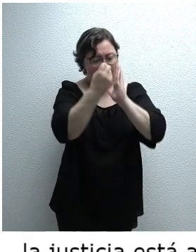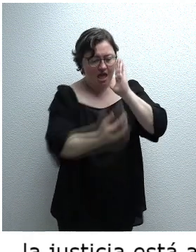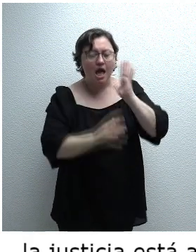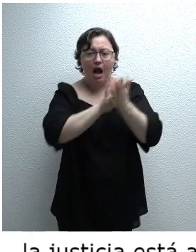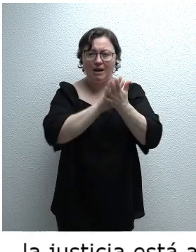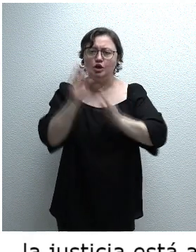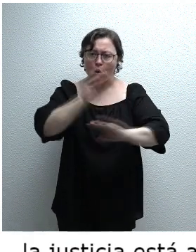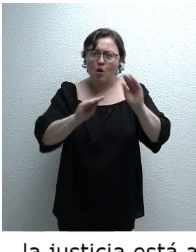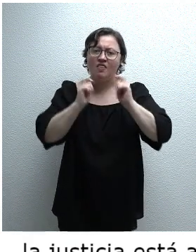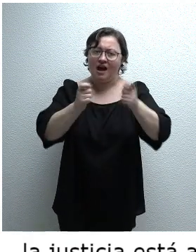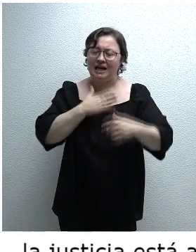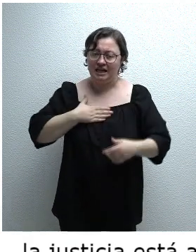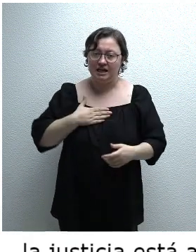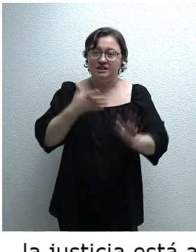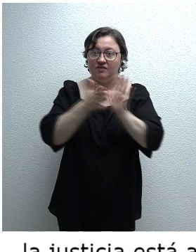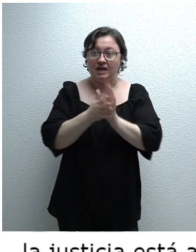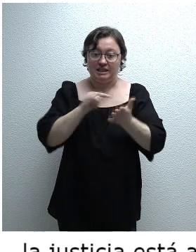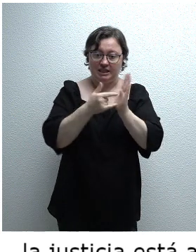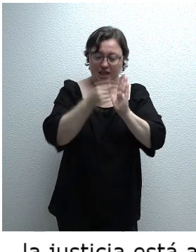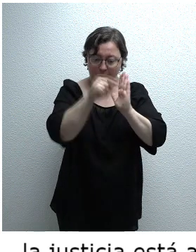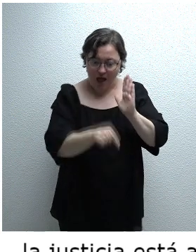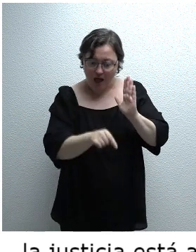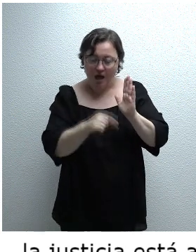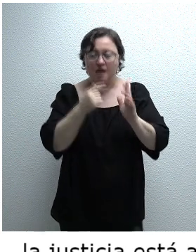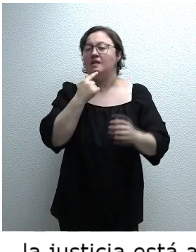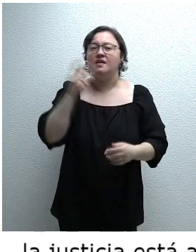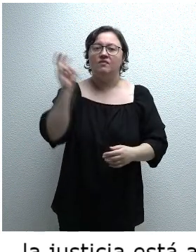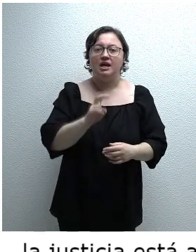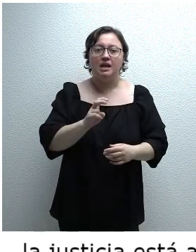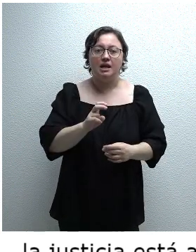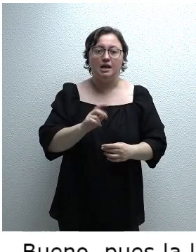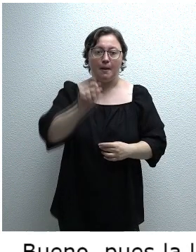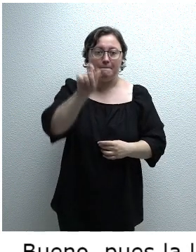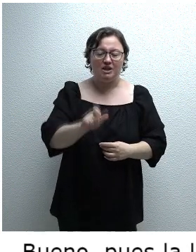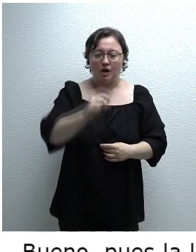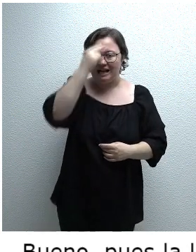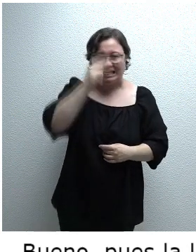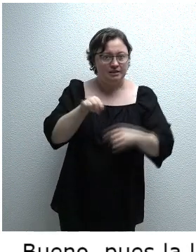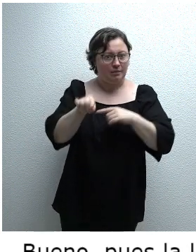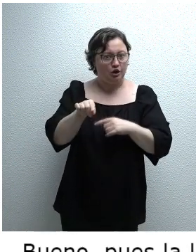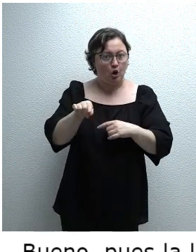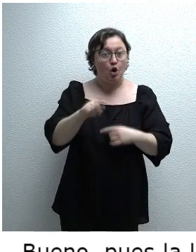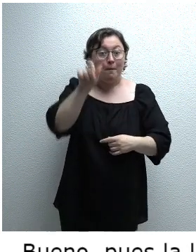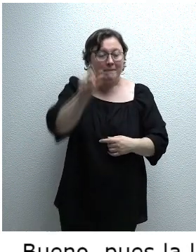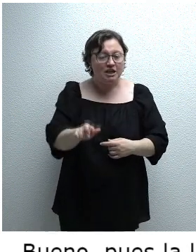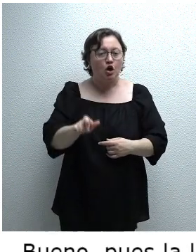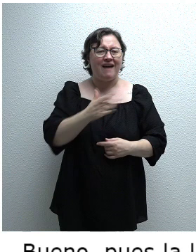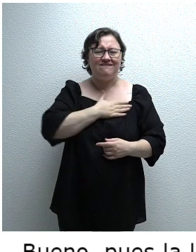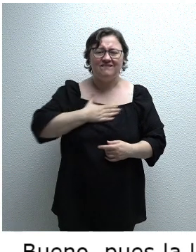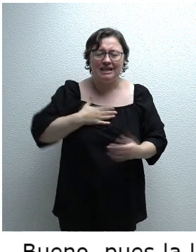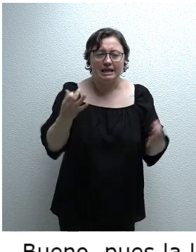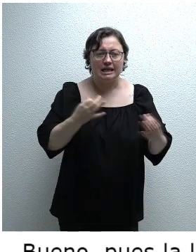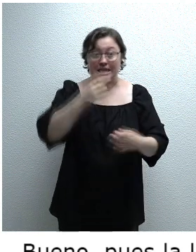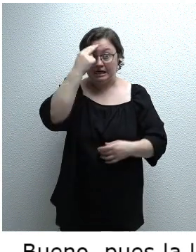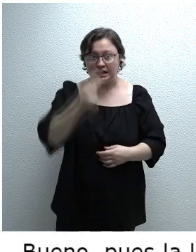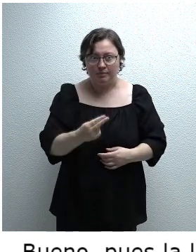quiere resolver, porque dice, bueno, si mi sistema se basa sobre el respeto a los deseos, a la voluntad y a la preferencia de